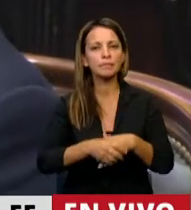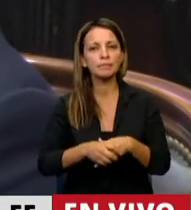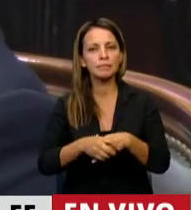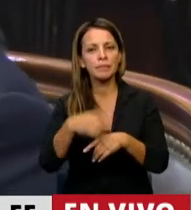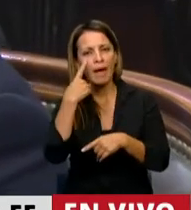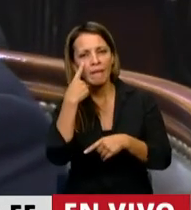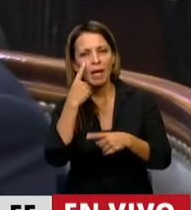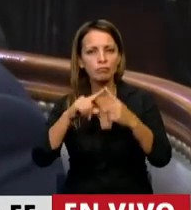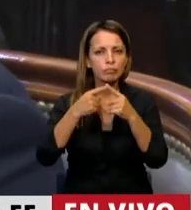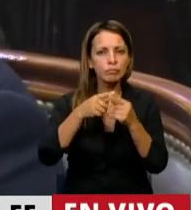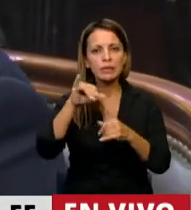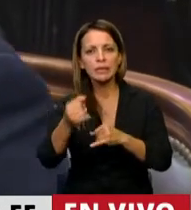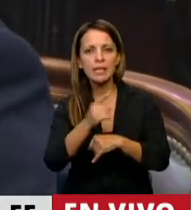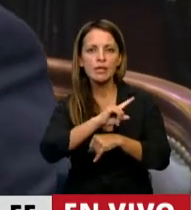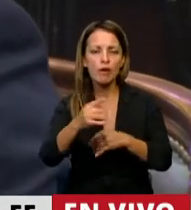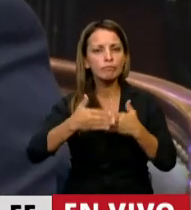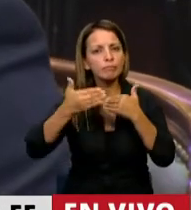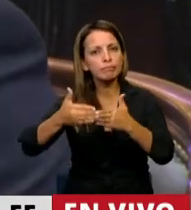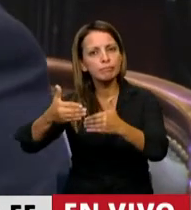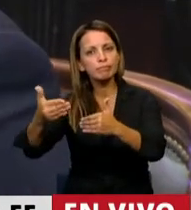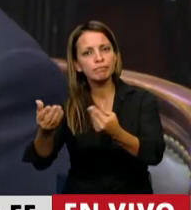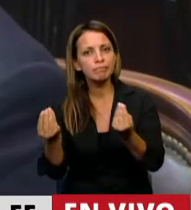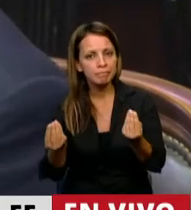la prórroga de la ley de biocombustibles,